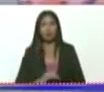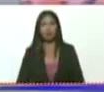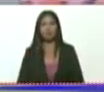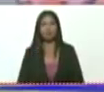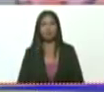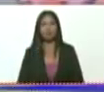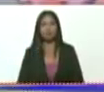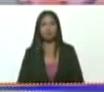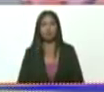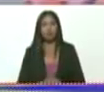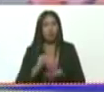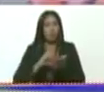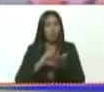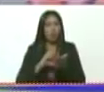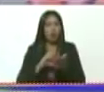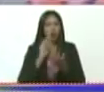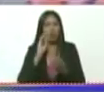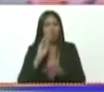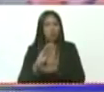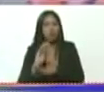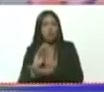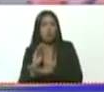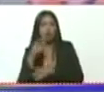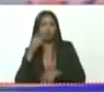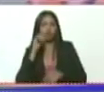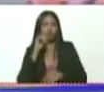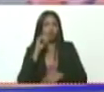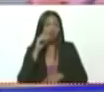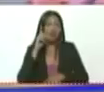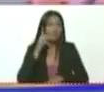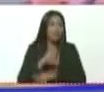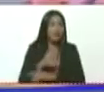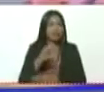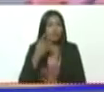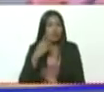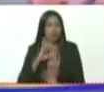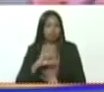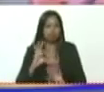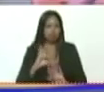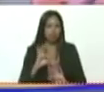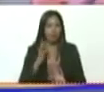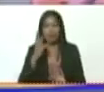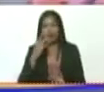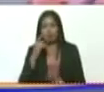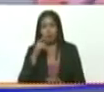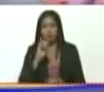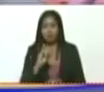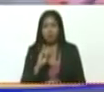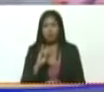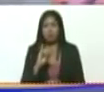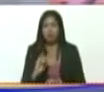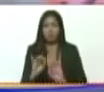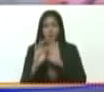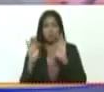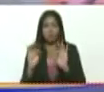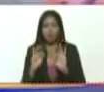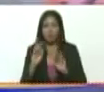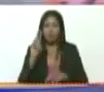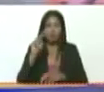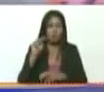no lo tomen como advertencia ni como amenaza. Lo que puede venir, si sucediere algo así, que no va a